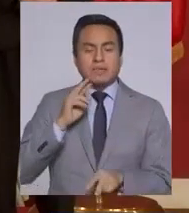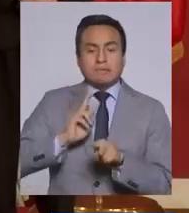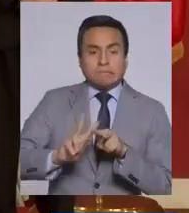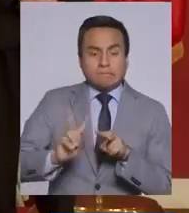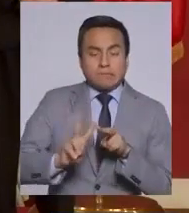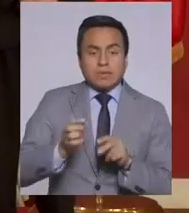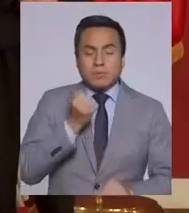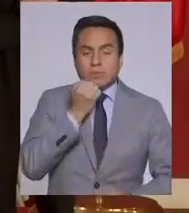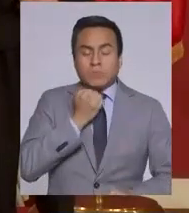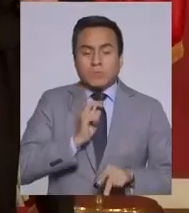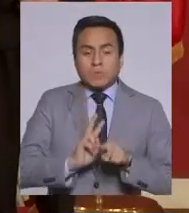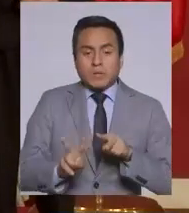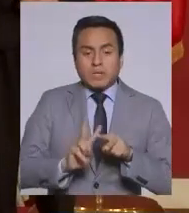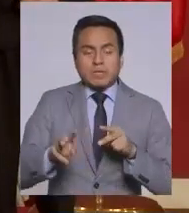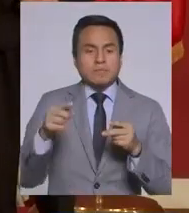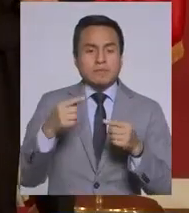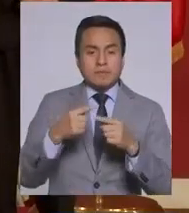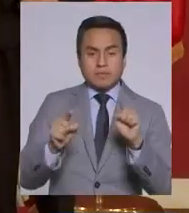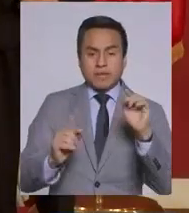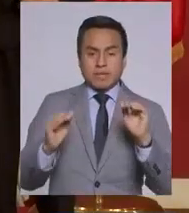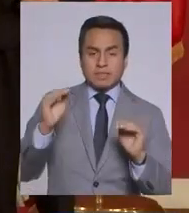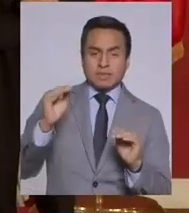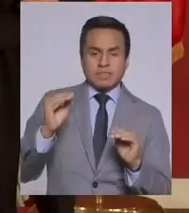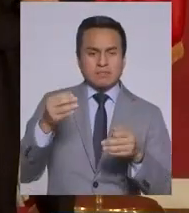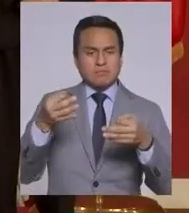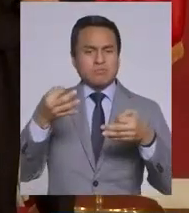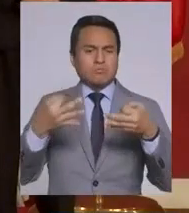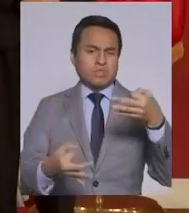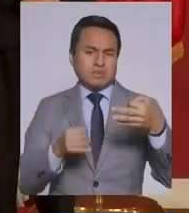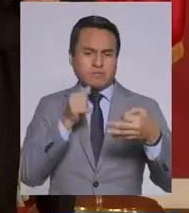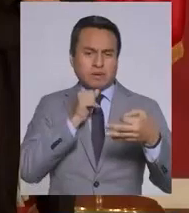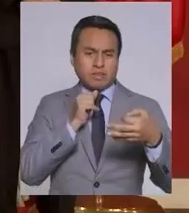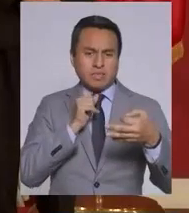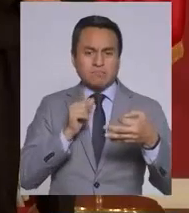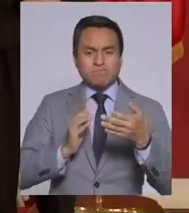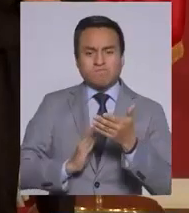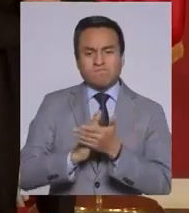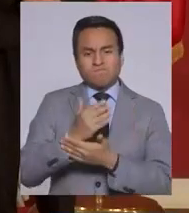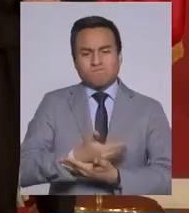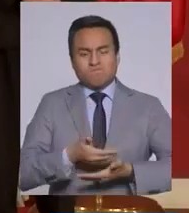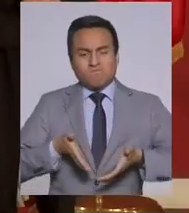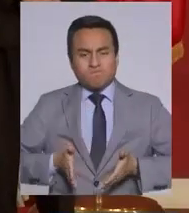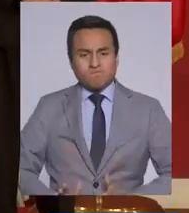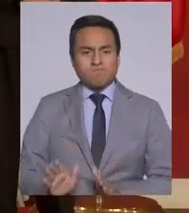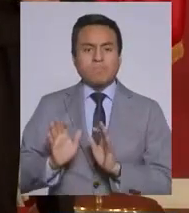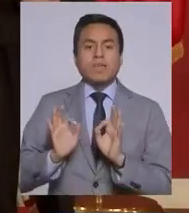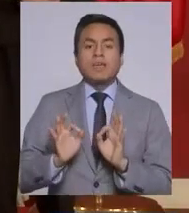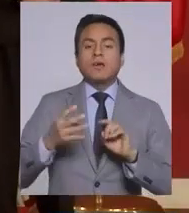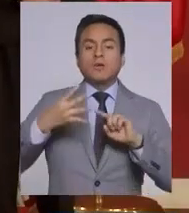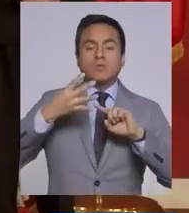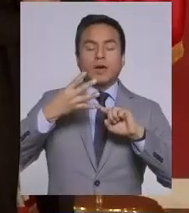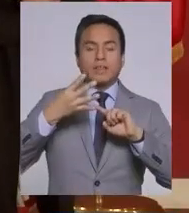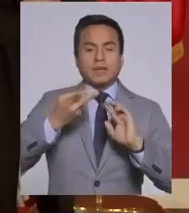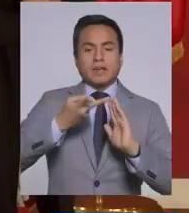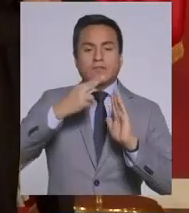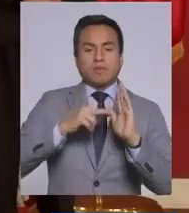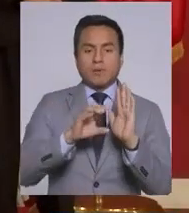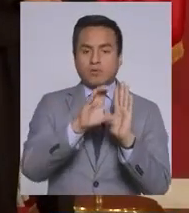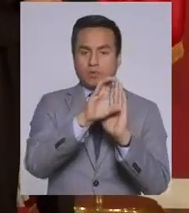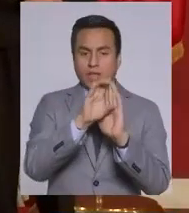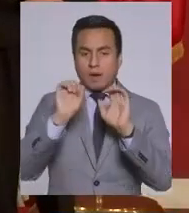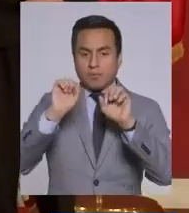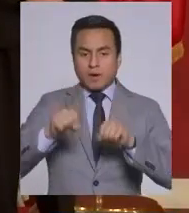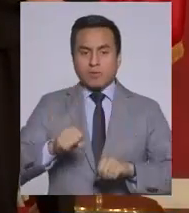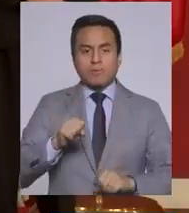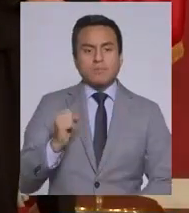corregir diferencias e injusticias que vienen desde la cuna. Cuarto, la reforma constitucional que